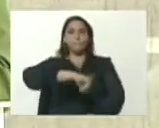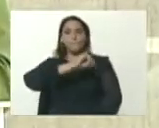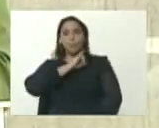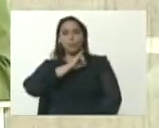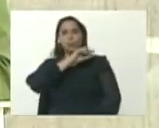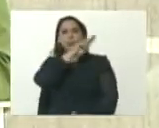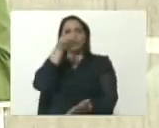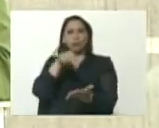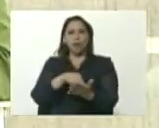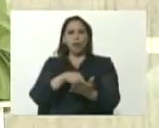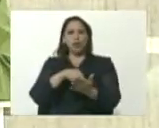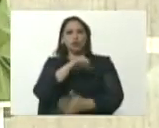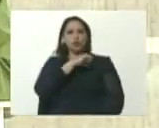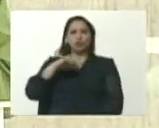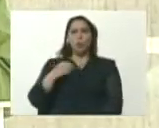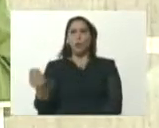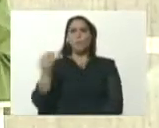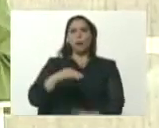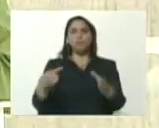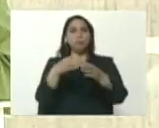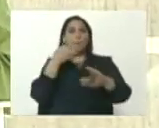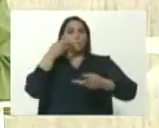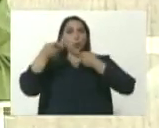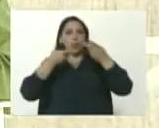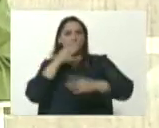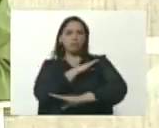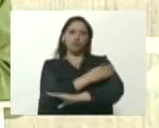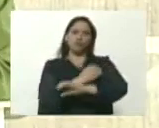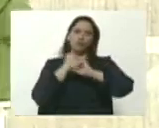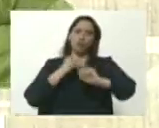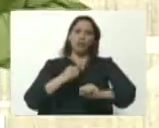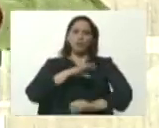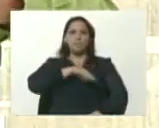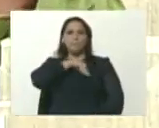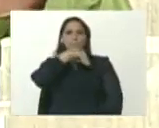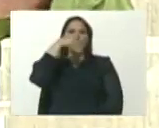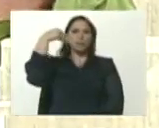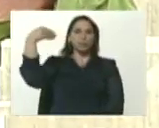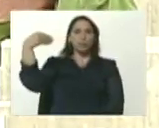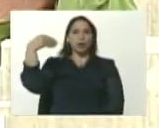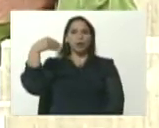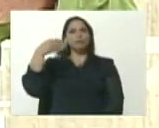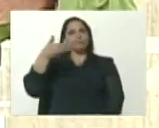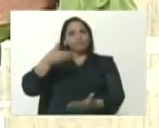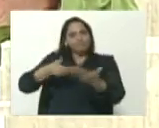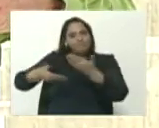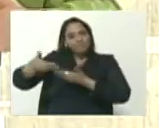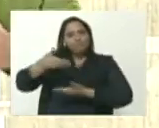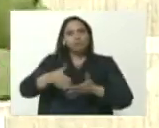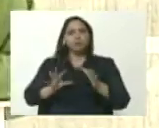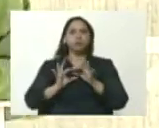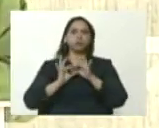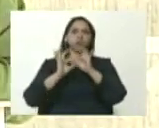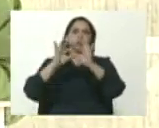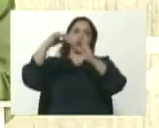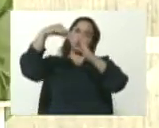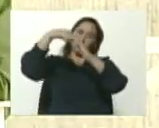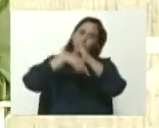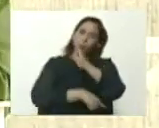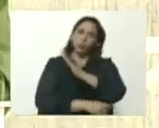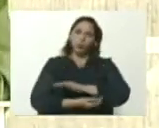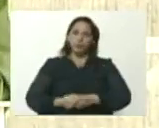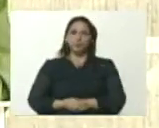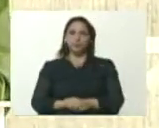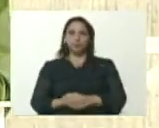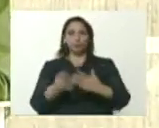nacional. Somos más que un partido, somos una fuerza espiritual, una comunión profunda de